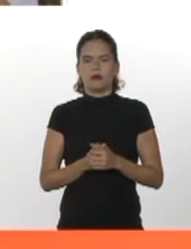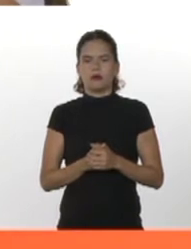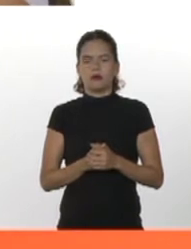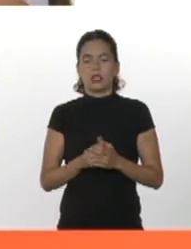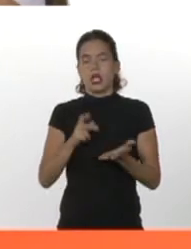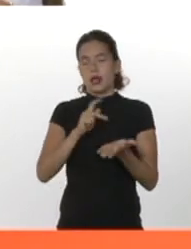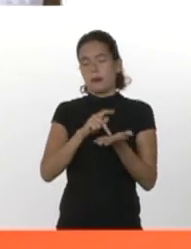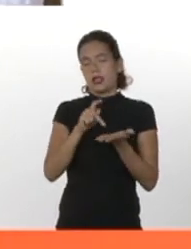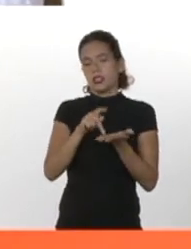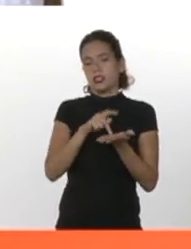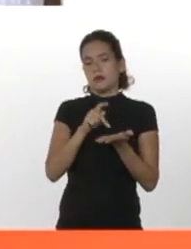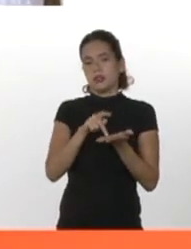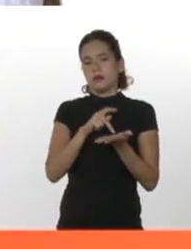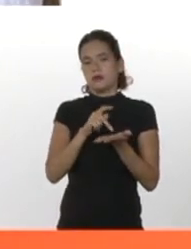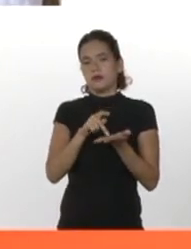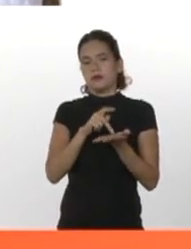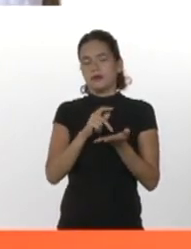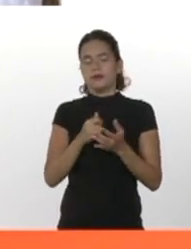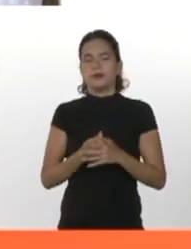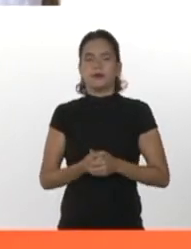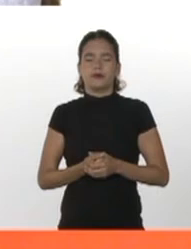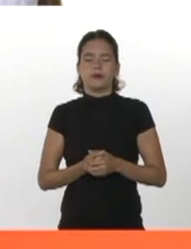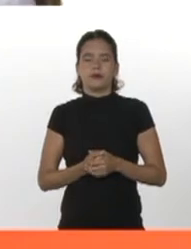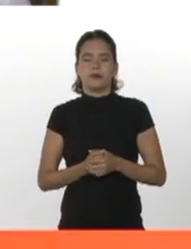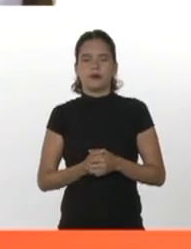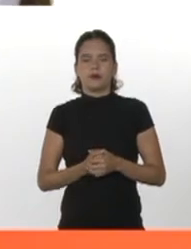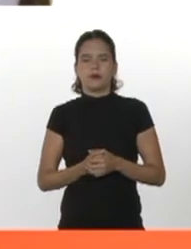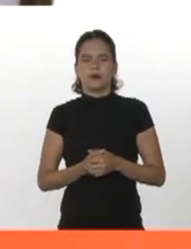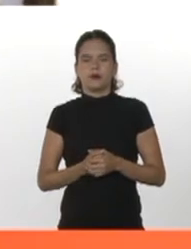la participación,